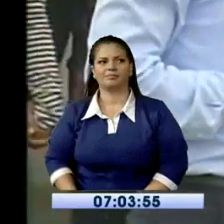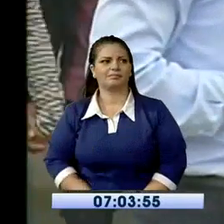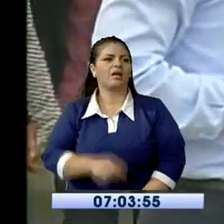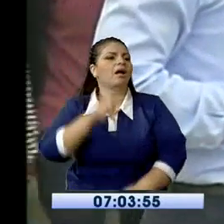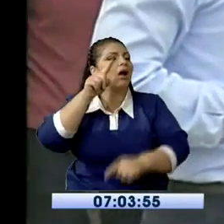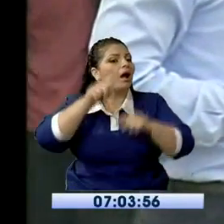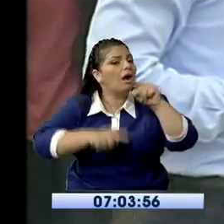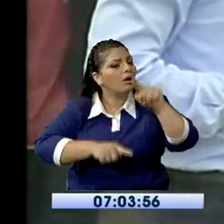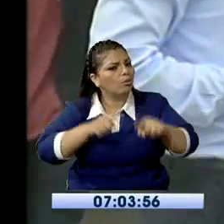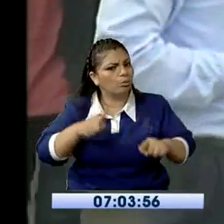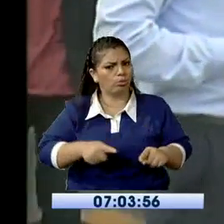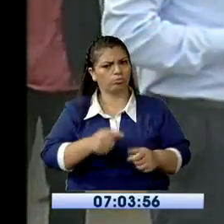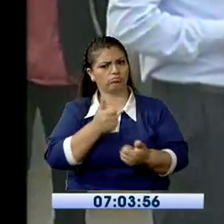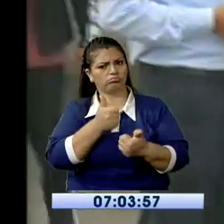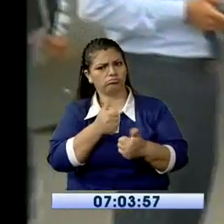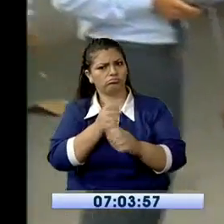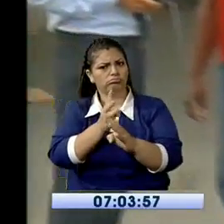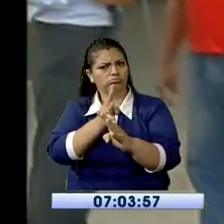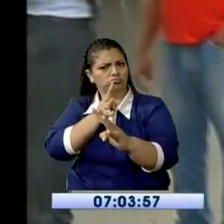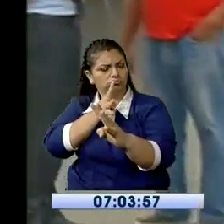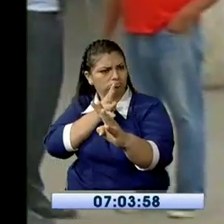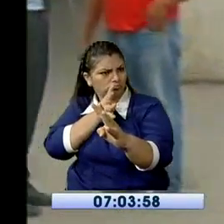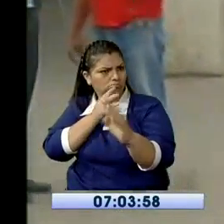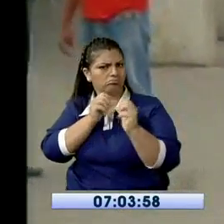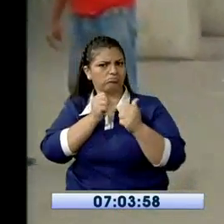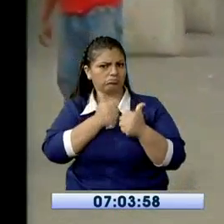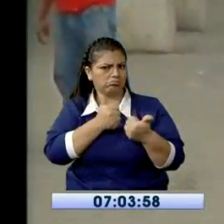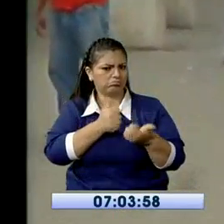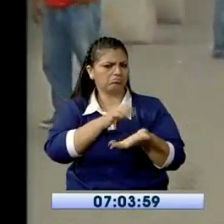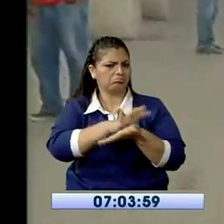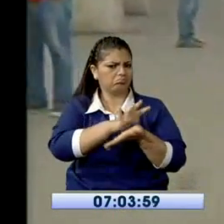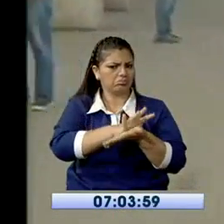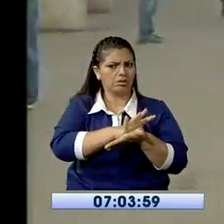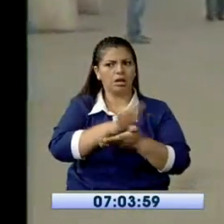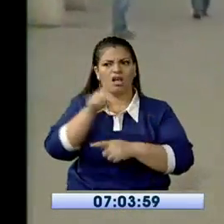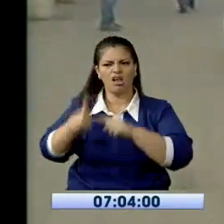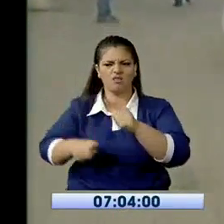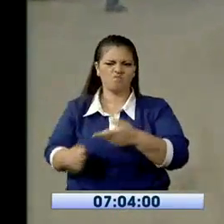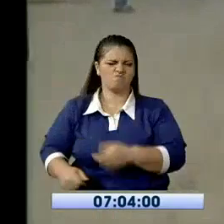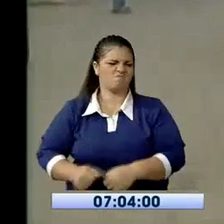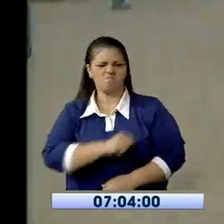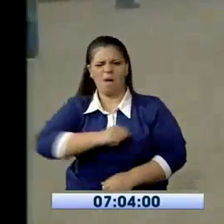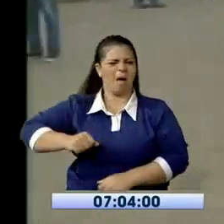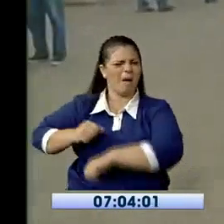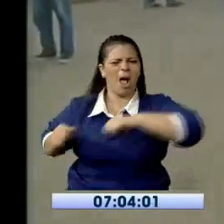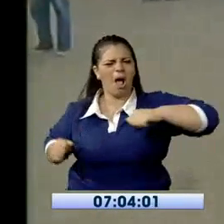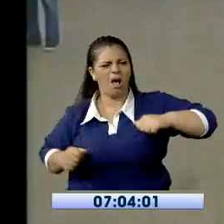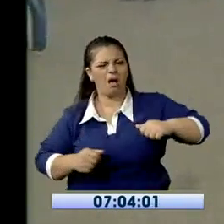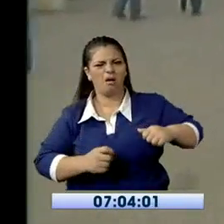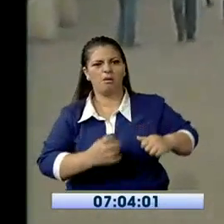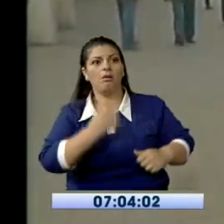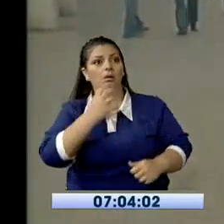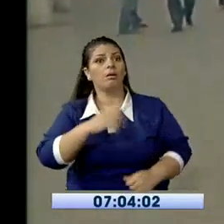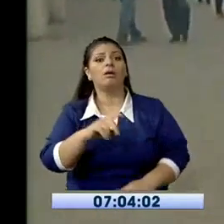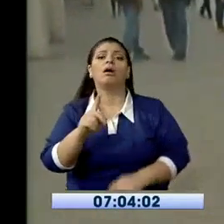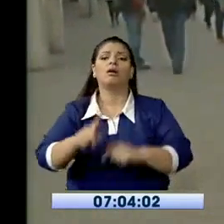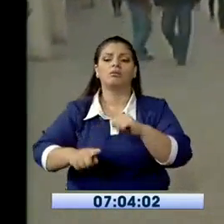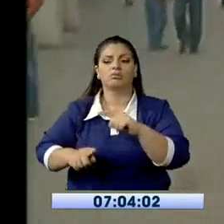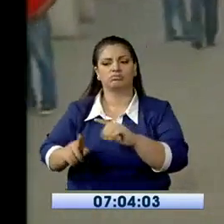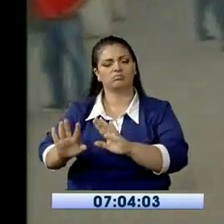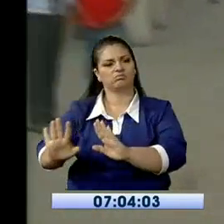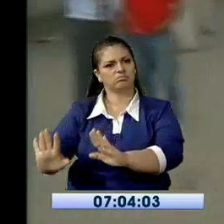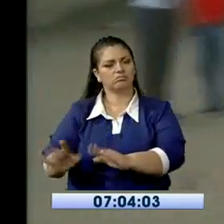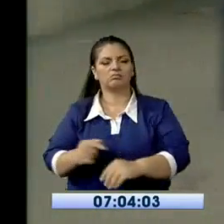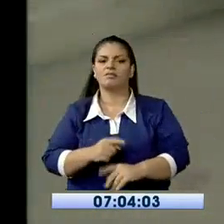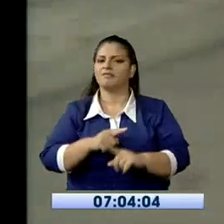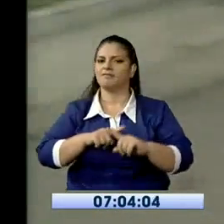No cumplimos la regla. Hay que ser siempre ordenado para poder tener una buena buen tráfico. También las autoridades hacen